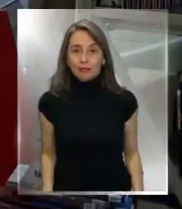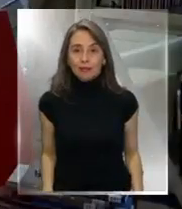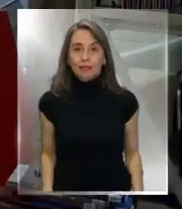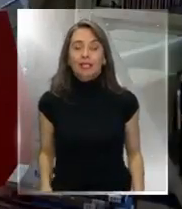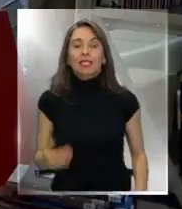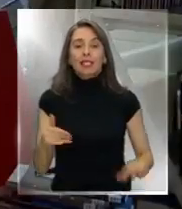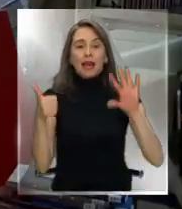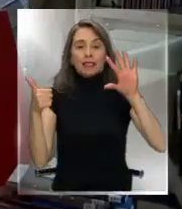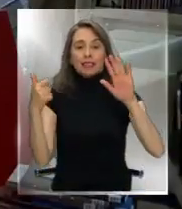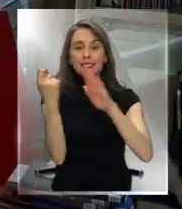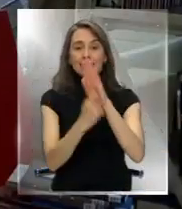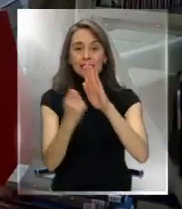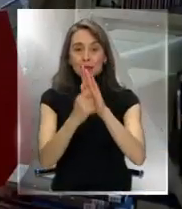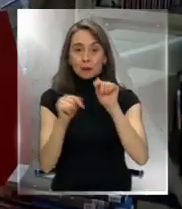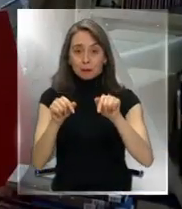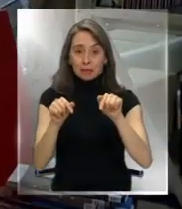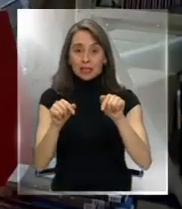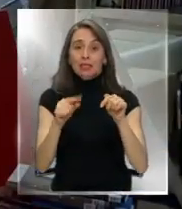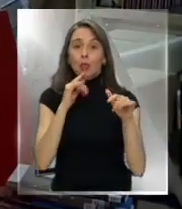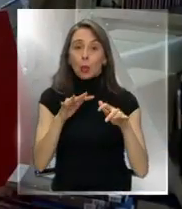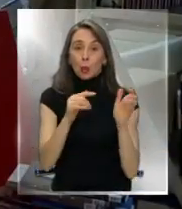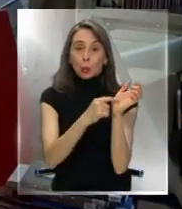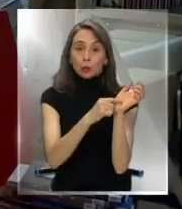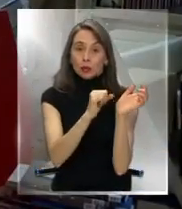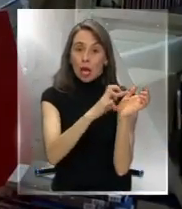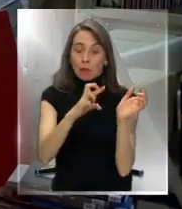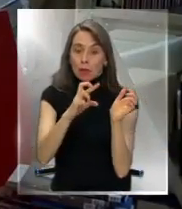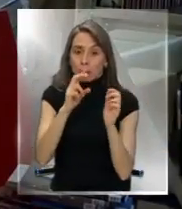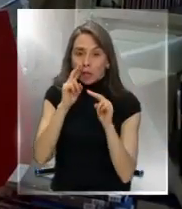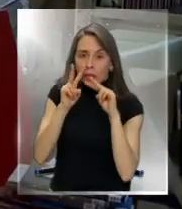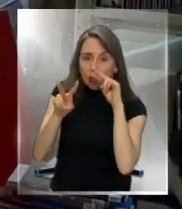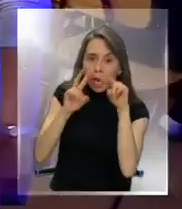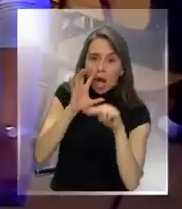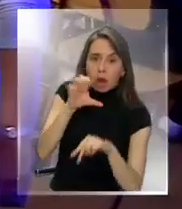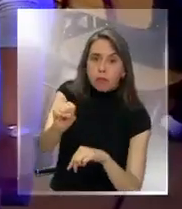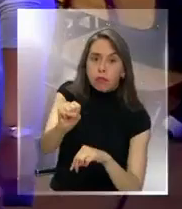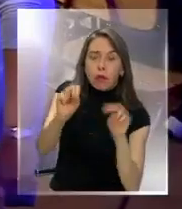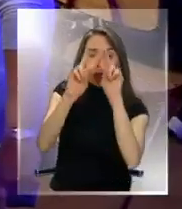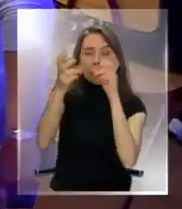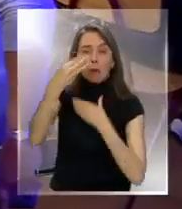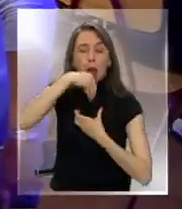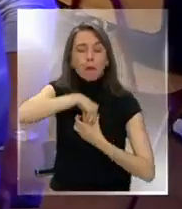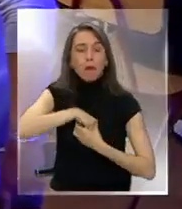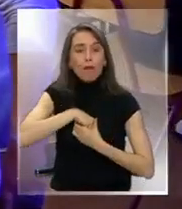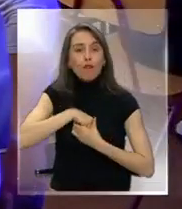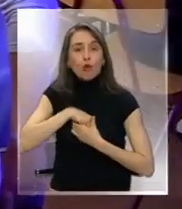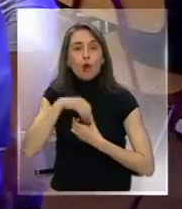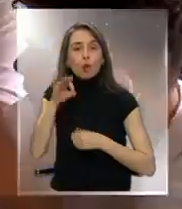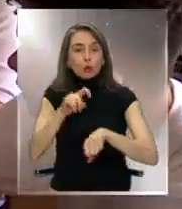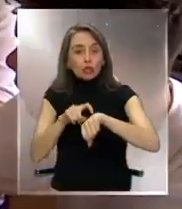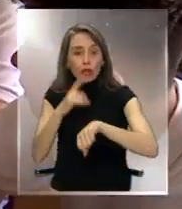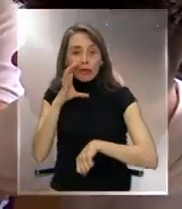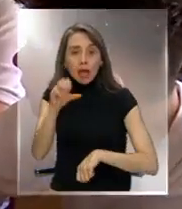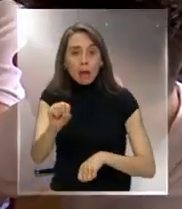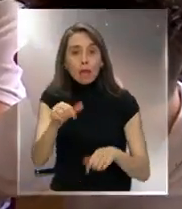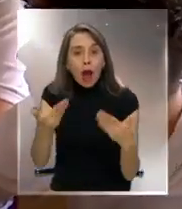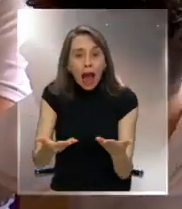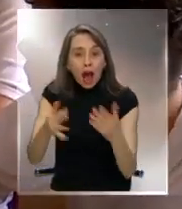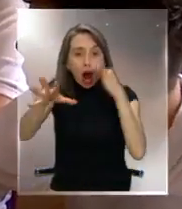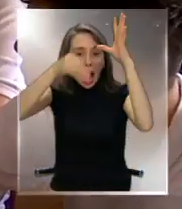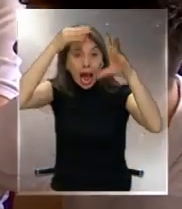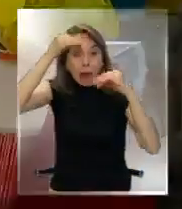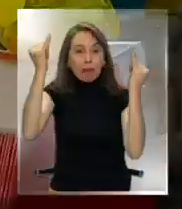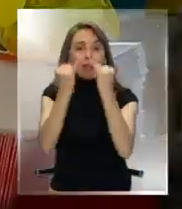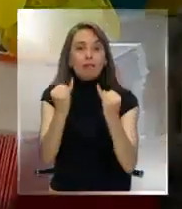Llevamos un semestre y la verdad es que hemos podido detectar temas muy profundos a tiempo. Es la manera de ahora de aprender, es con